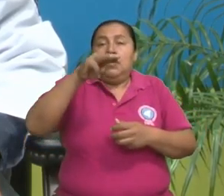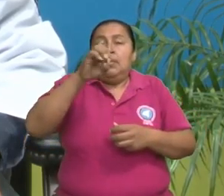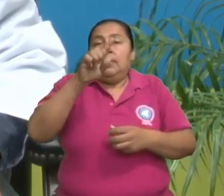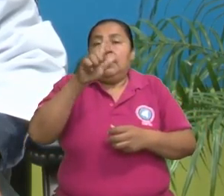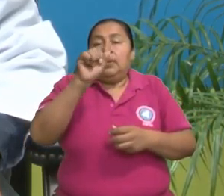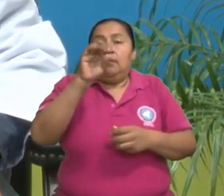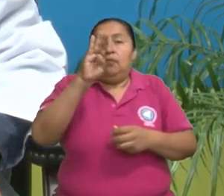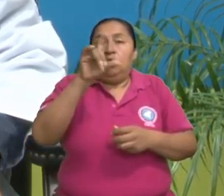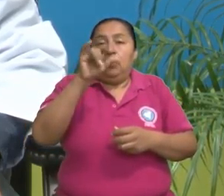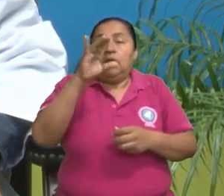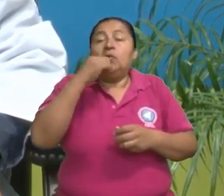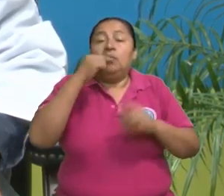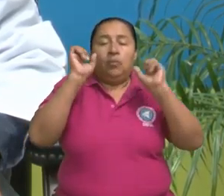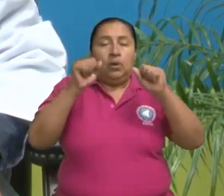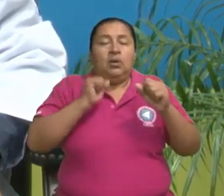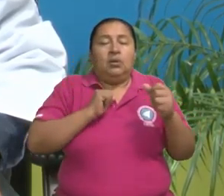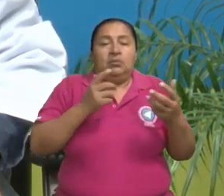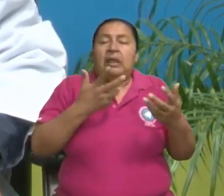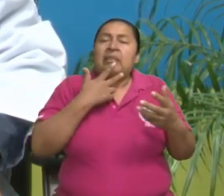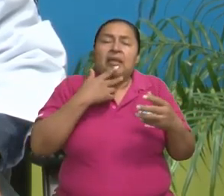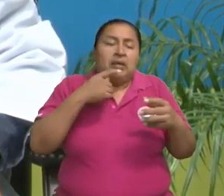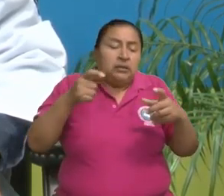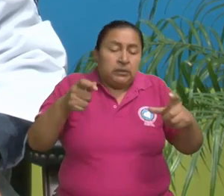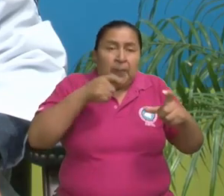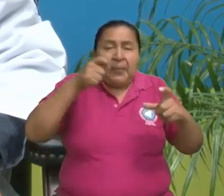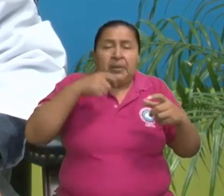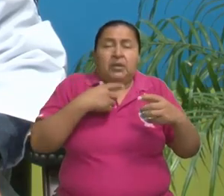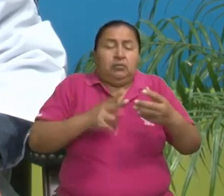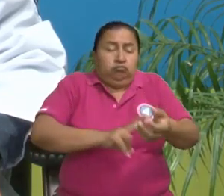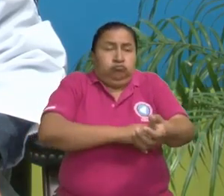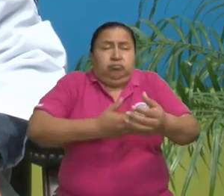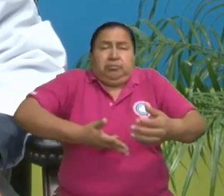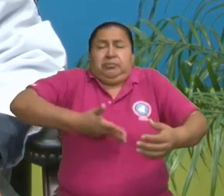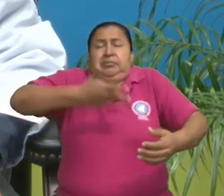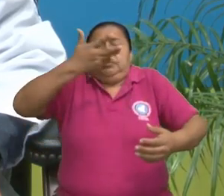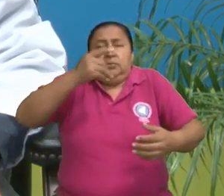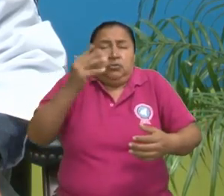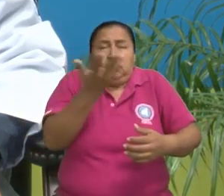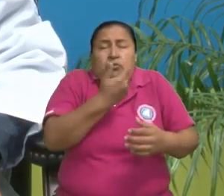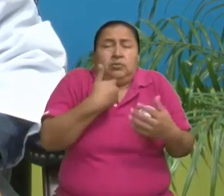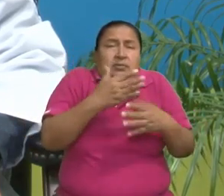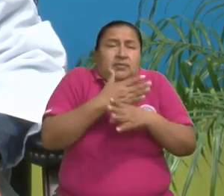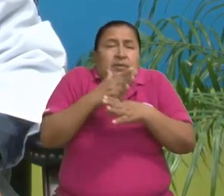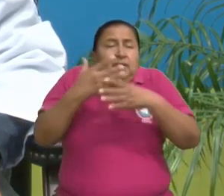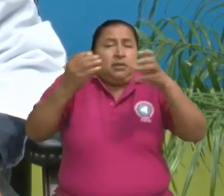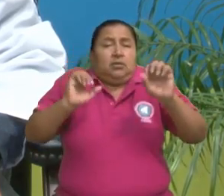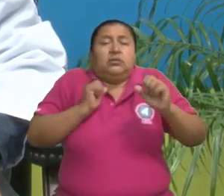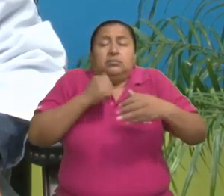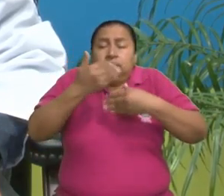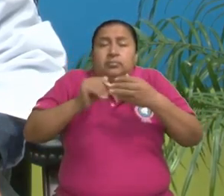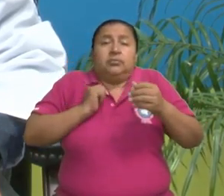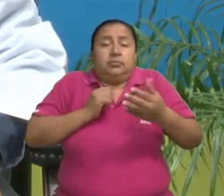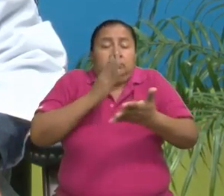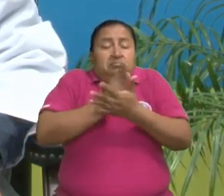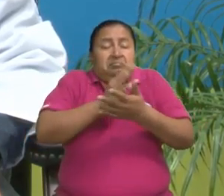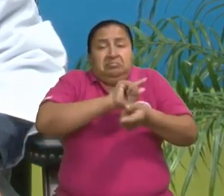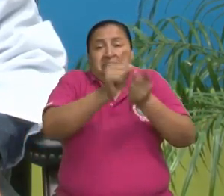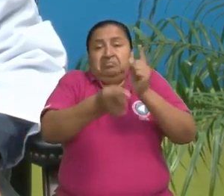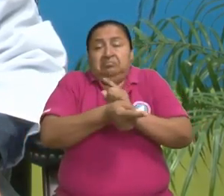la d del colesterol los triglicéridos que tenga por ejemplo ante un trastorno metabólico